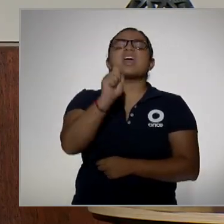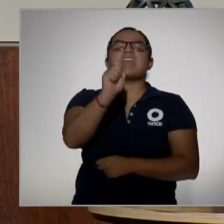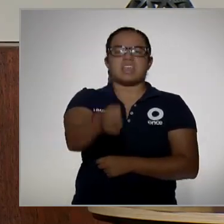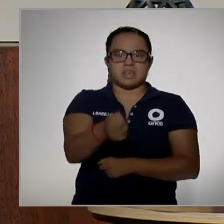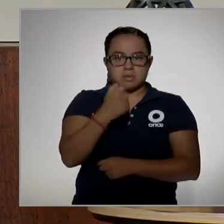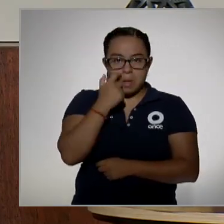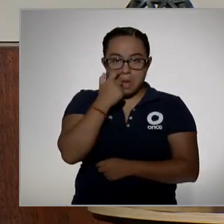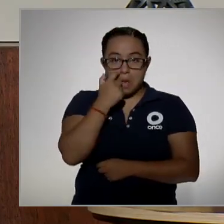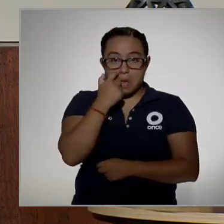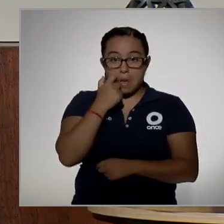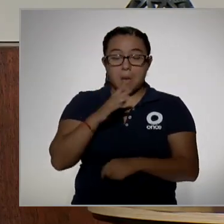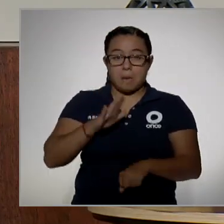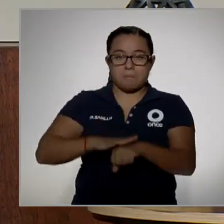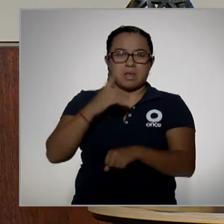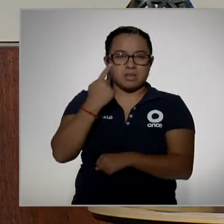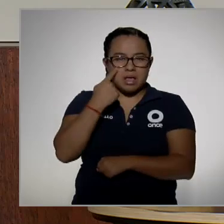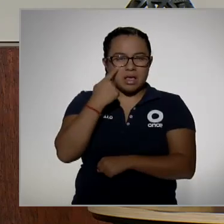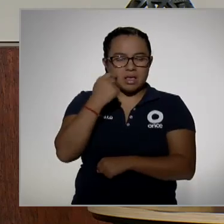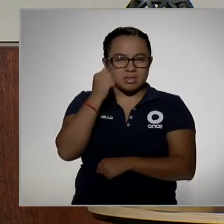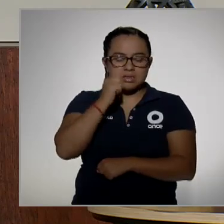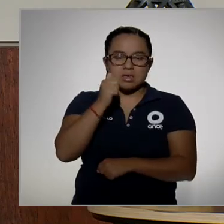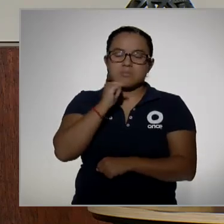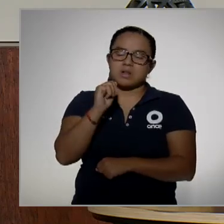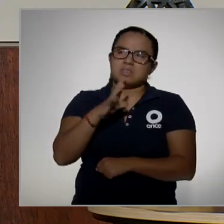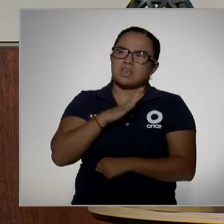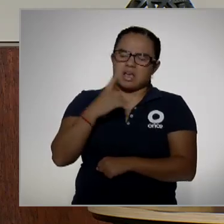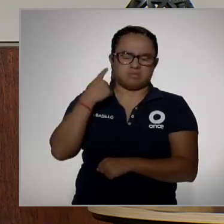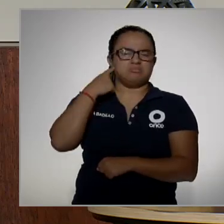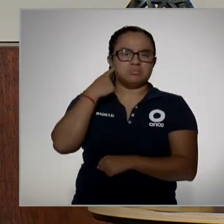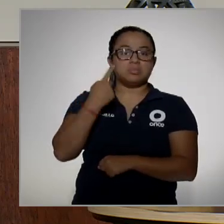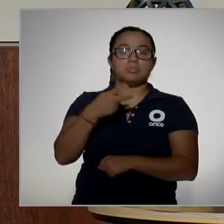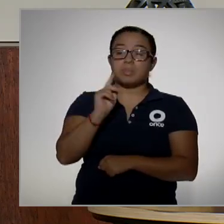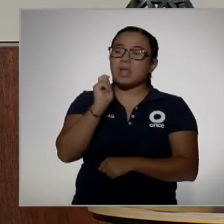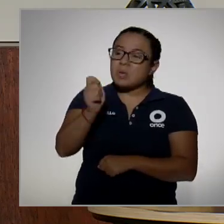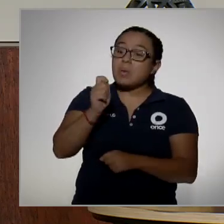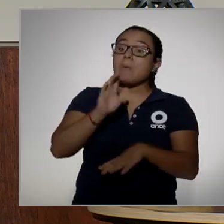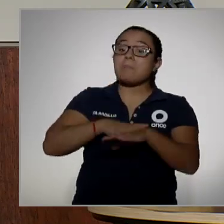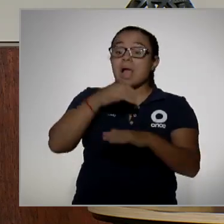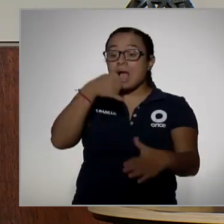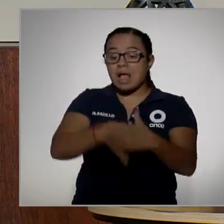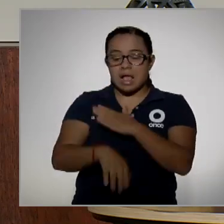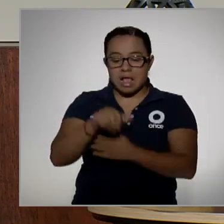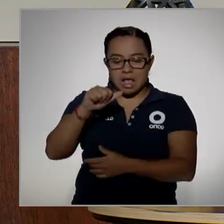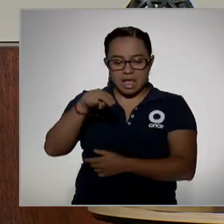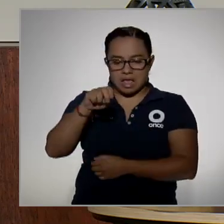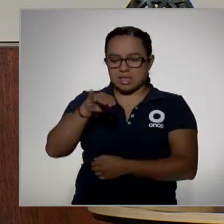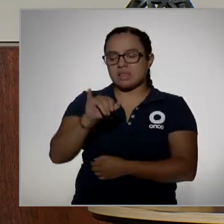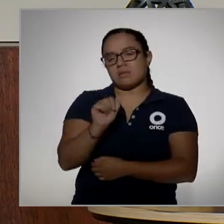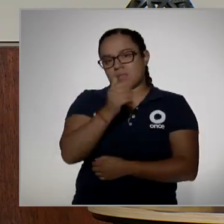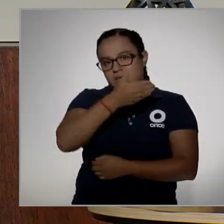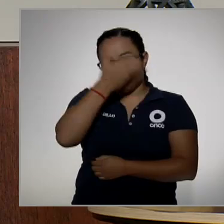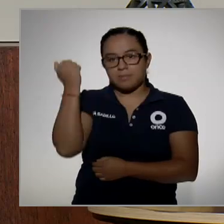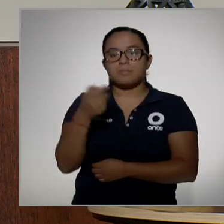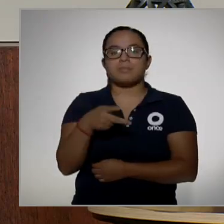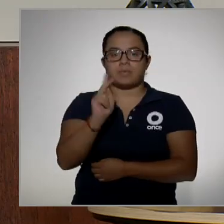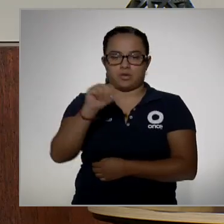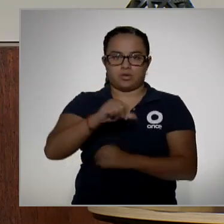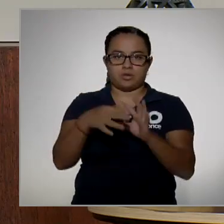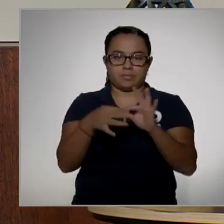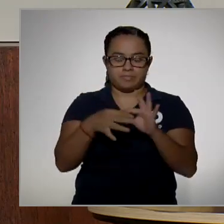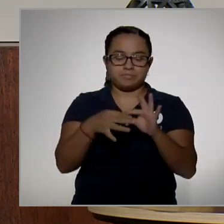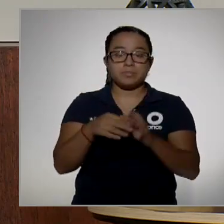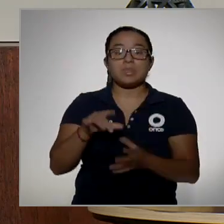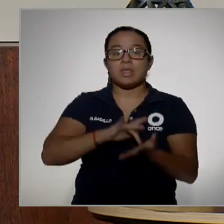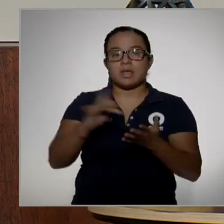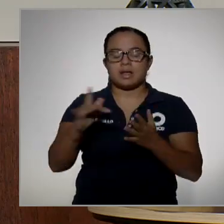la gran mayoría lo hemos escuchado pero no sabemos verdaderamente su definición y es lo que vamos a aprender el día de hoy aquí y gracias por acompañarlos quiero agradecer como